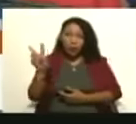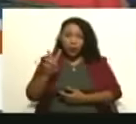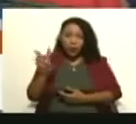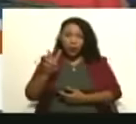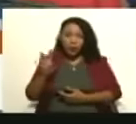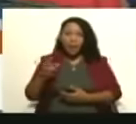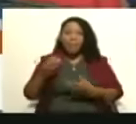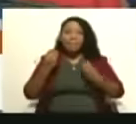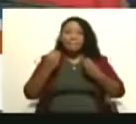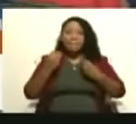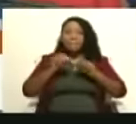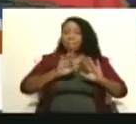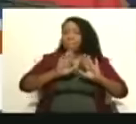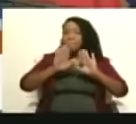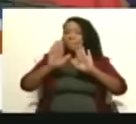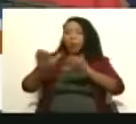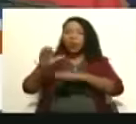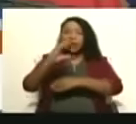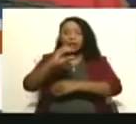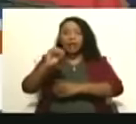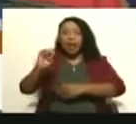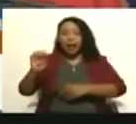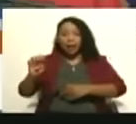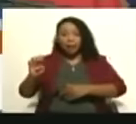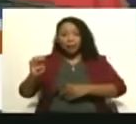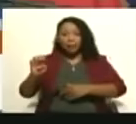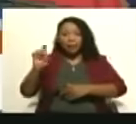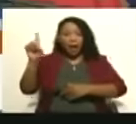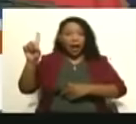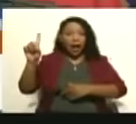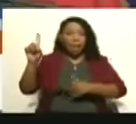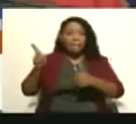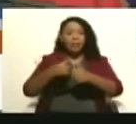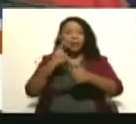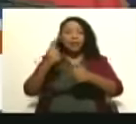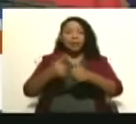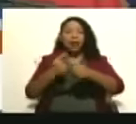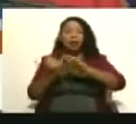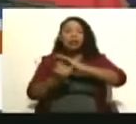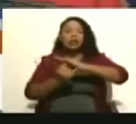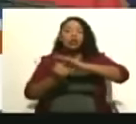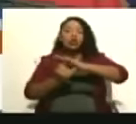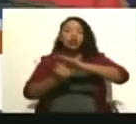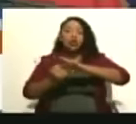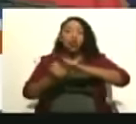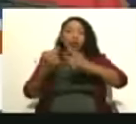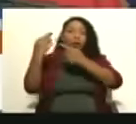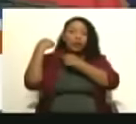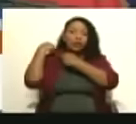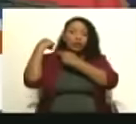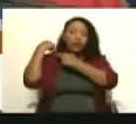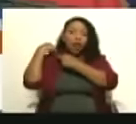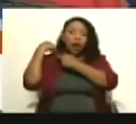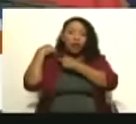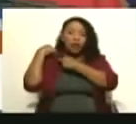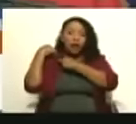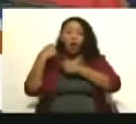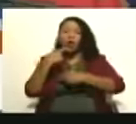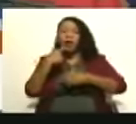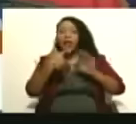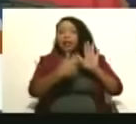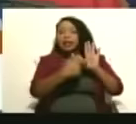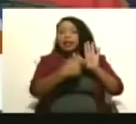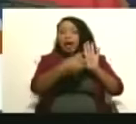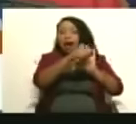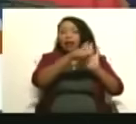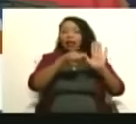apoyo al Consejo Nacional Electoral como ente rector del proceso electoral de acuerdo a lo contemplado en el artículo número 5